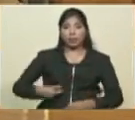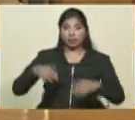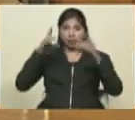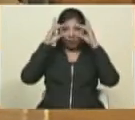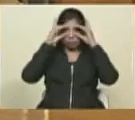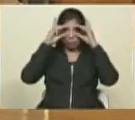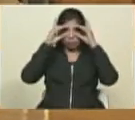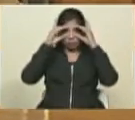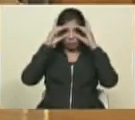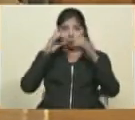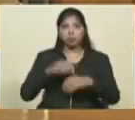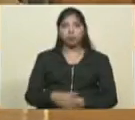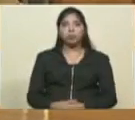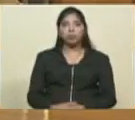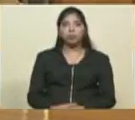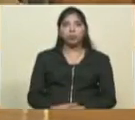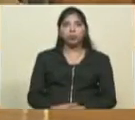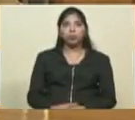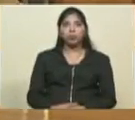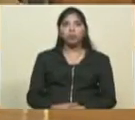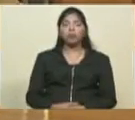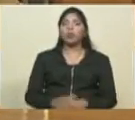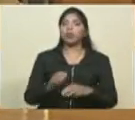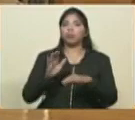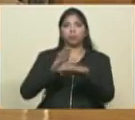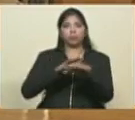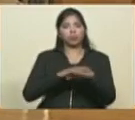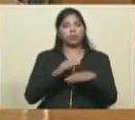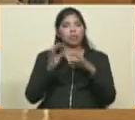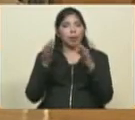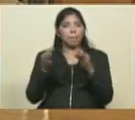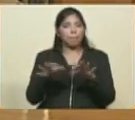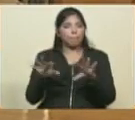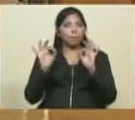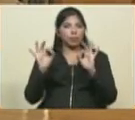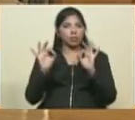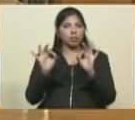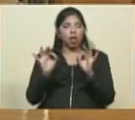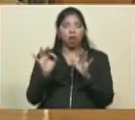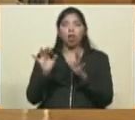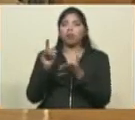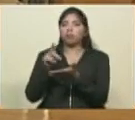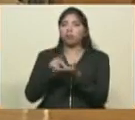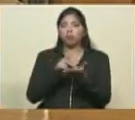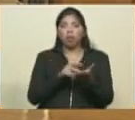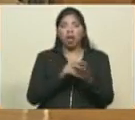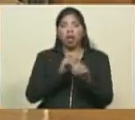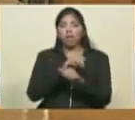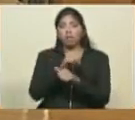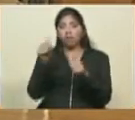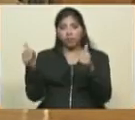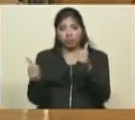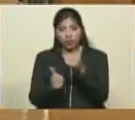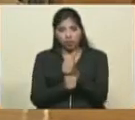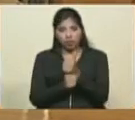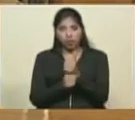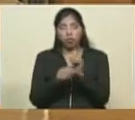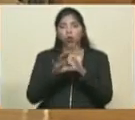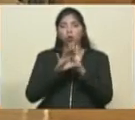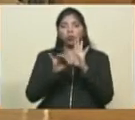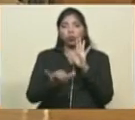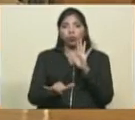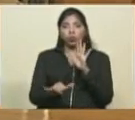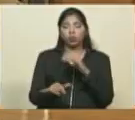Delcy Eloína Rodríguez Gómez declaró abierta la sesión especial con la asistencia del primer vicepresidente constituyente